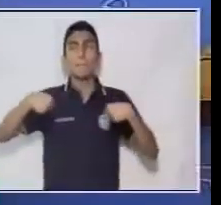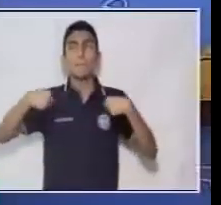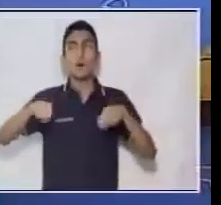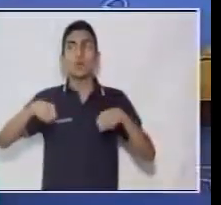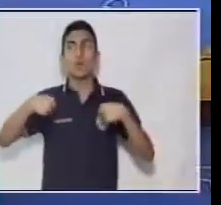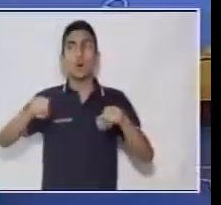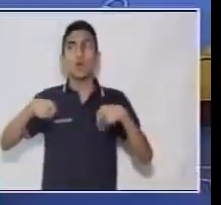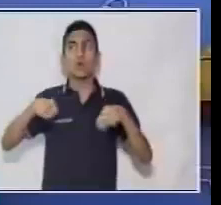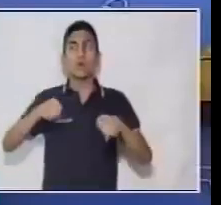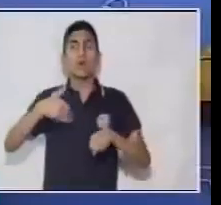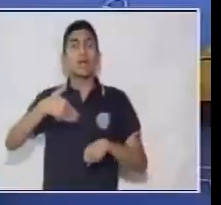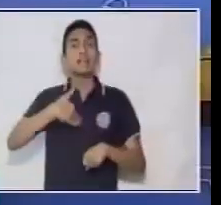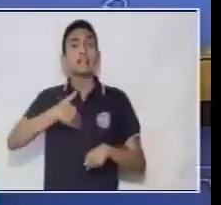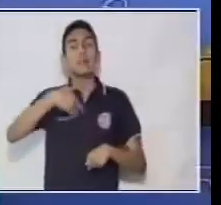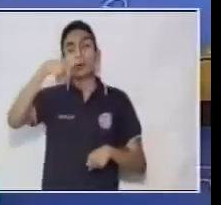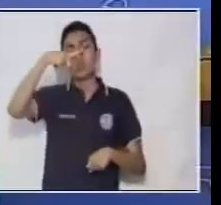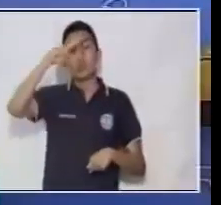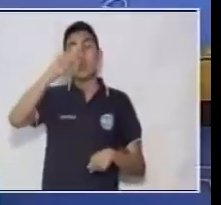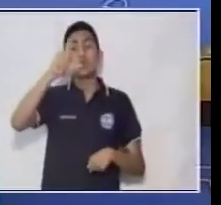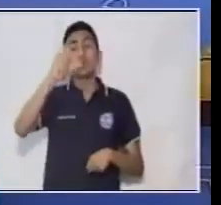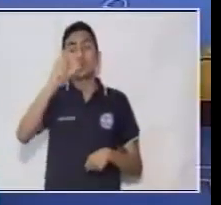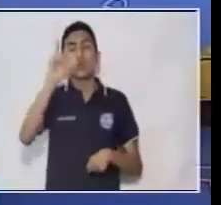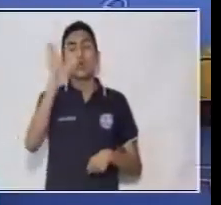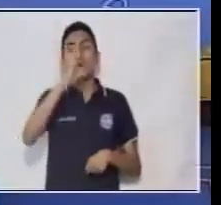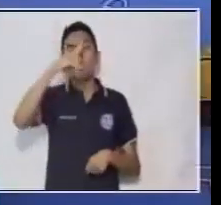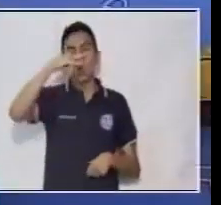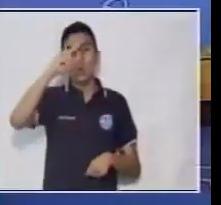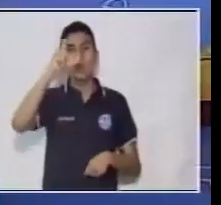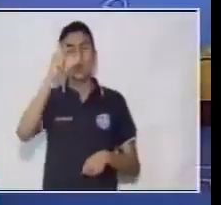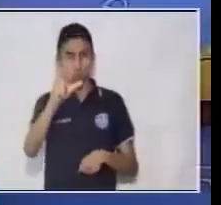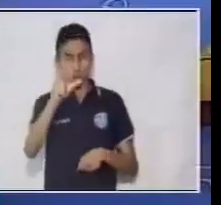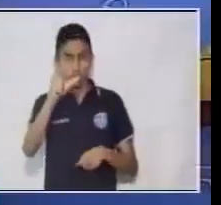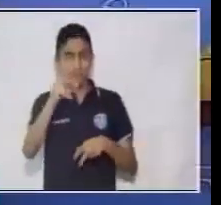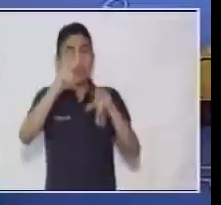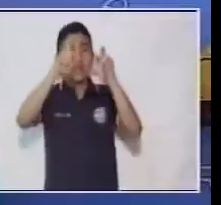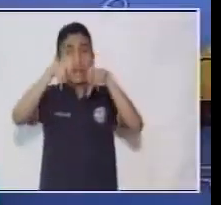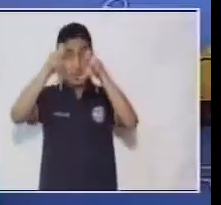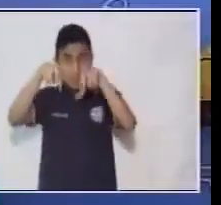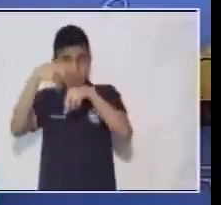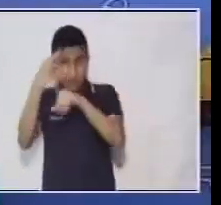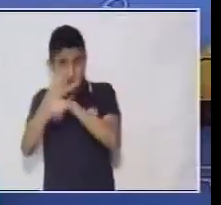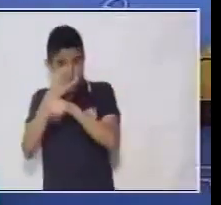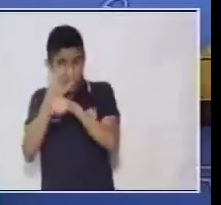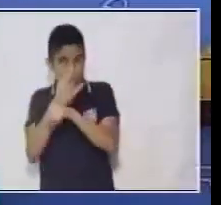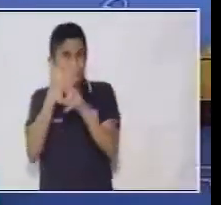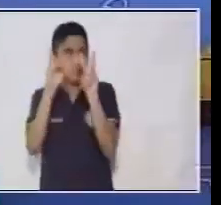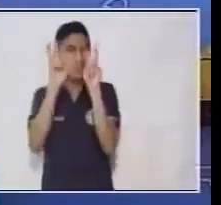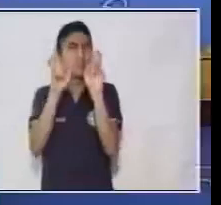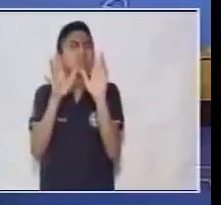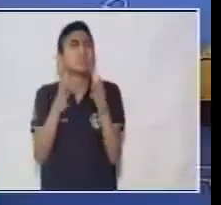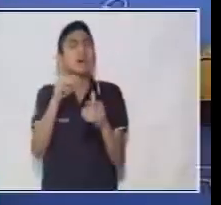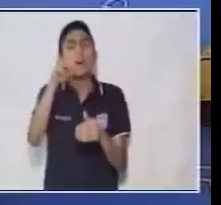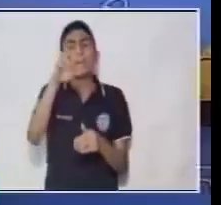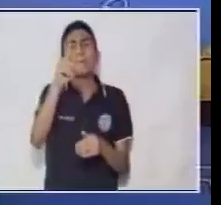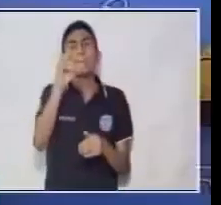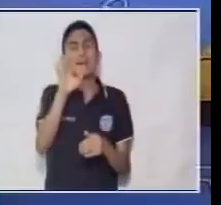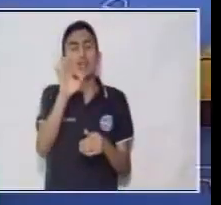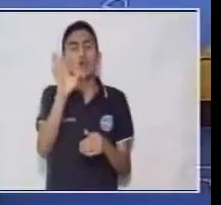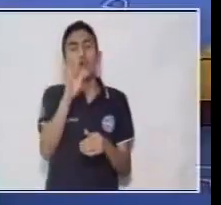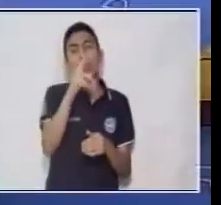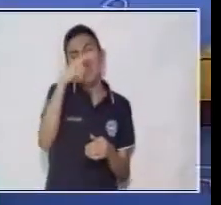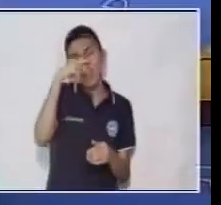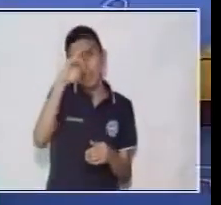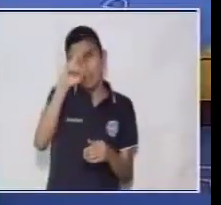tuk-tuk. Las personas utilizamos los medios de transporte para ir de un